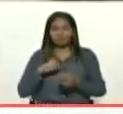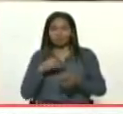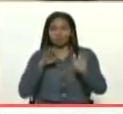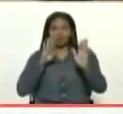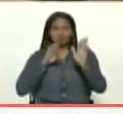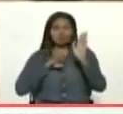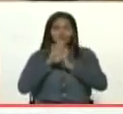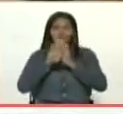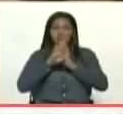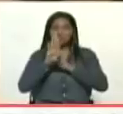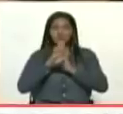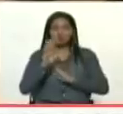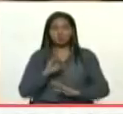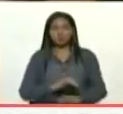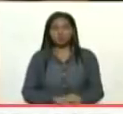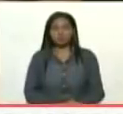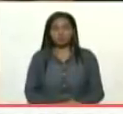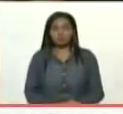futuro.